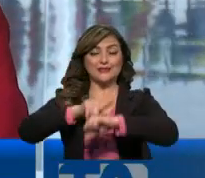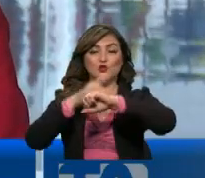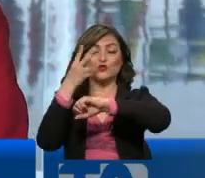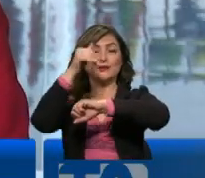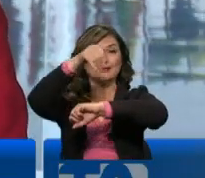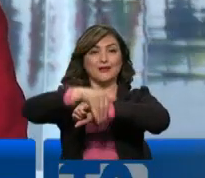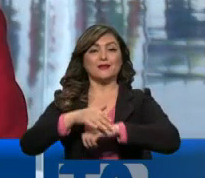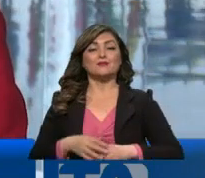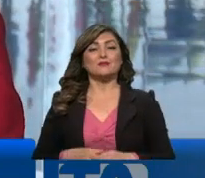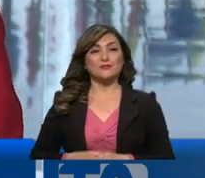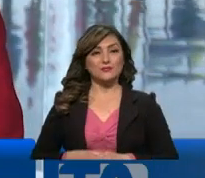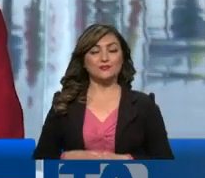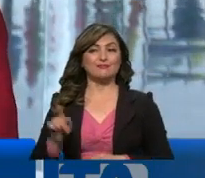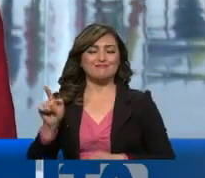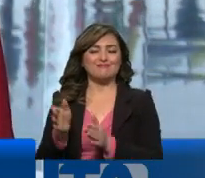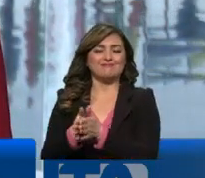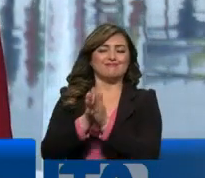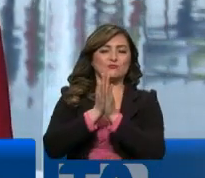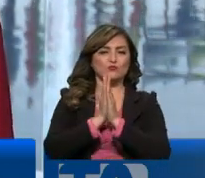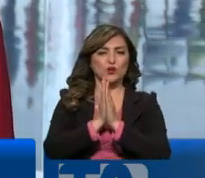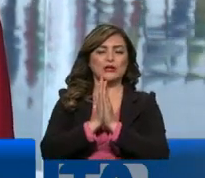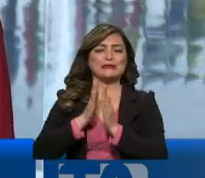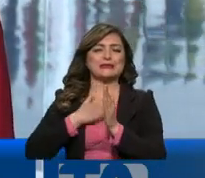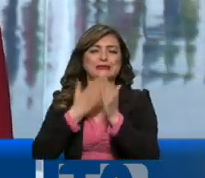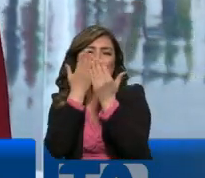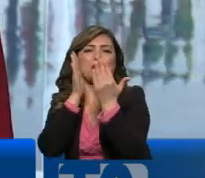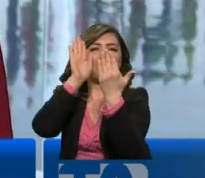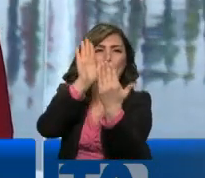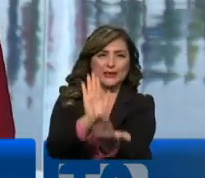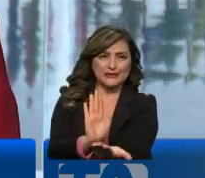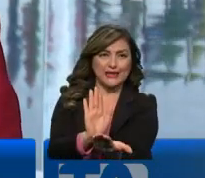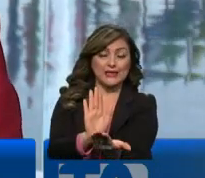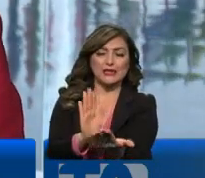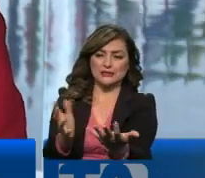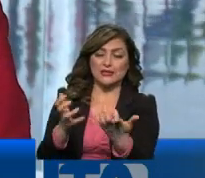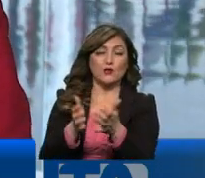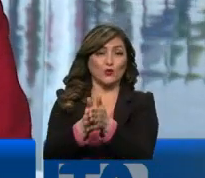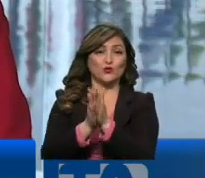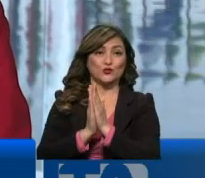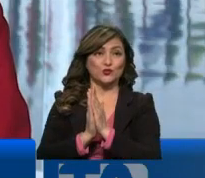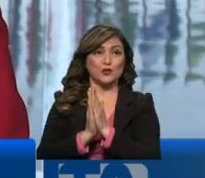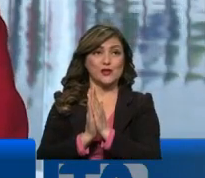de la tarde. Él ha solicitado que se lo pueda recibir de forma presencial y